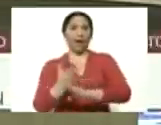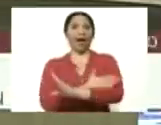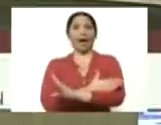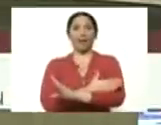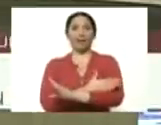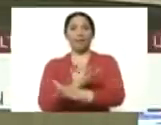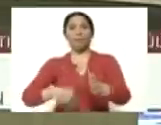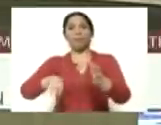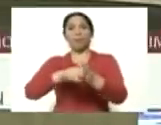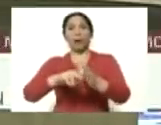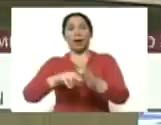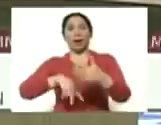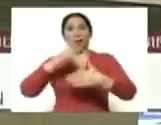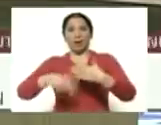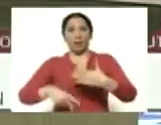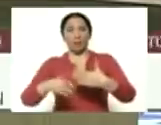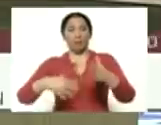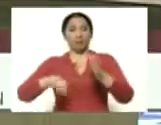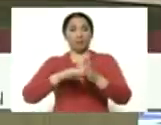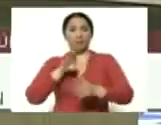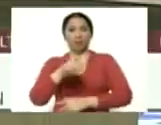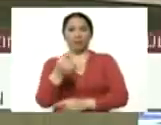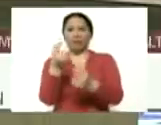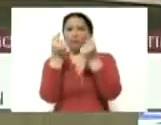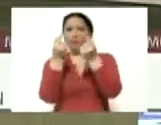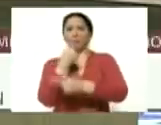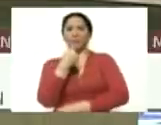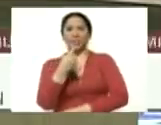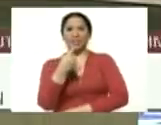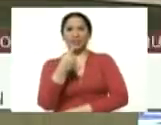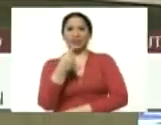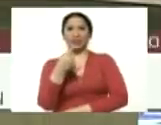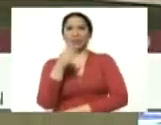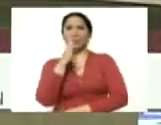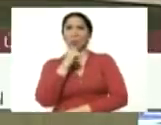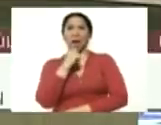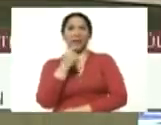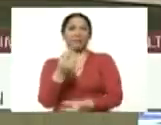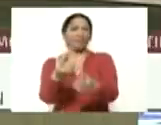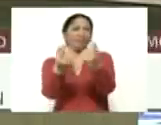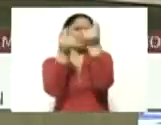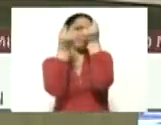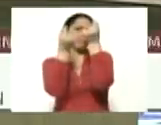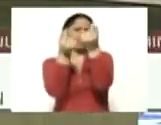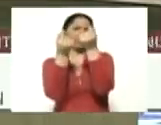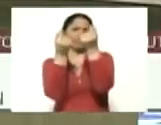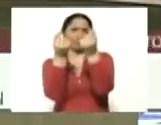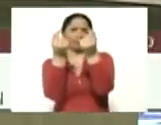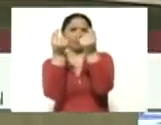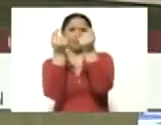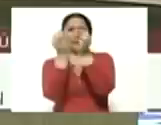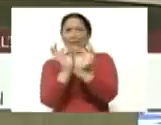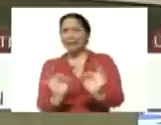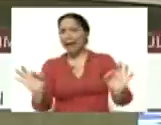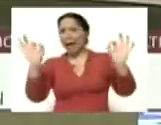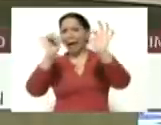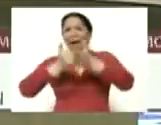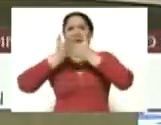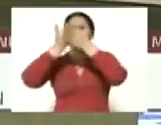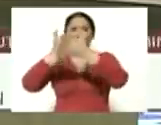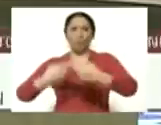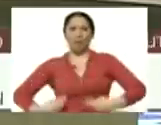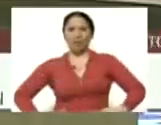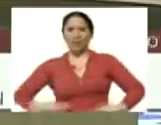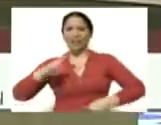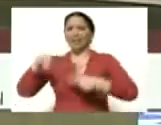Vuelta a la Patria, ni uno solo ha dicho que ha recibido, pero ni uno, ningún tipo de ayuda de ninguno de los gobiernos